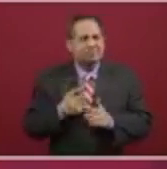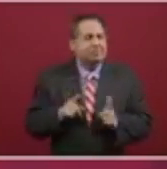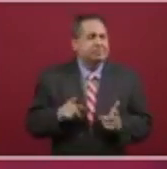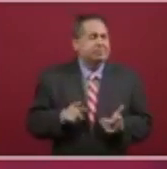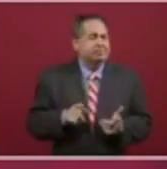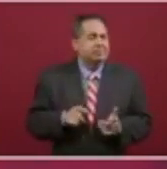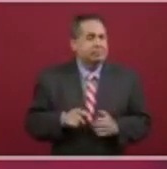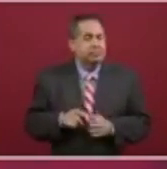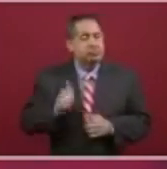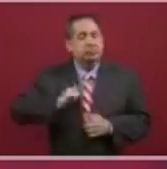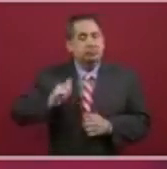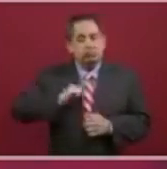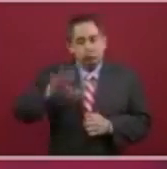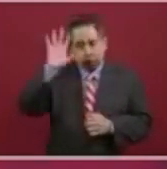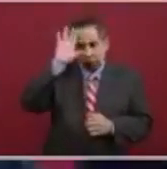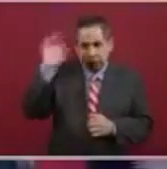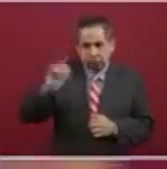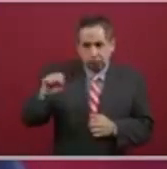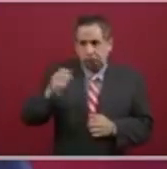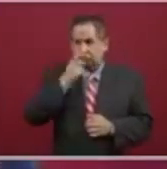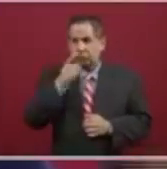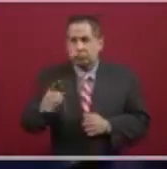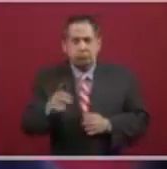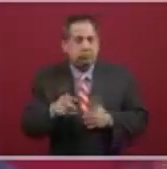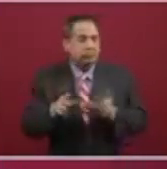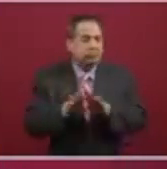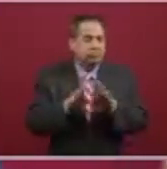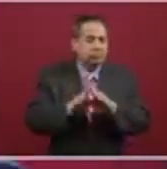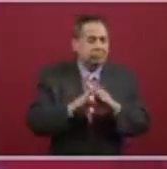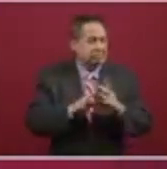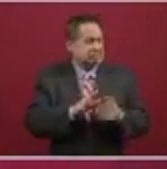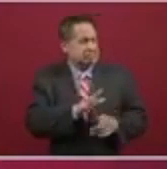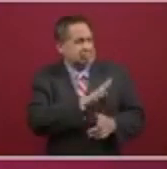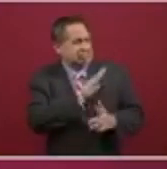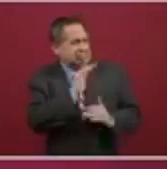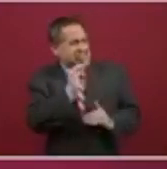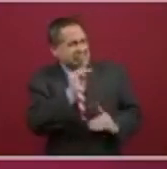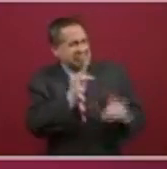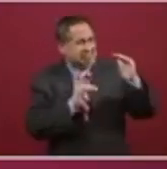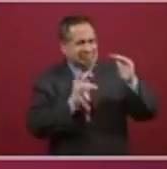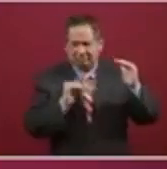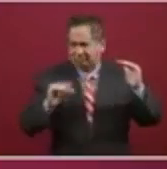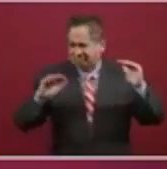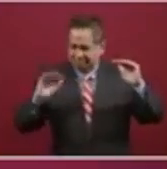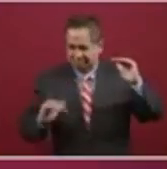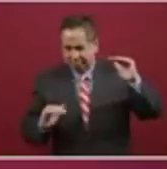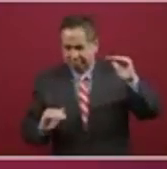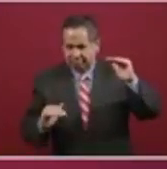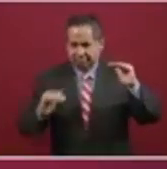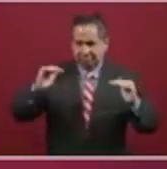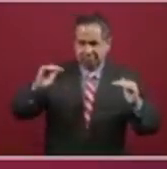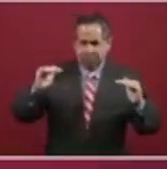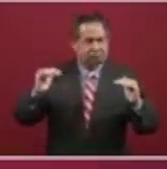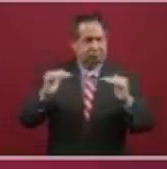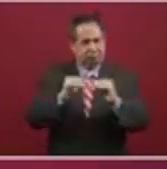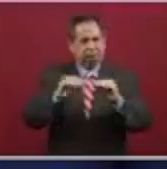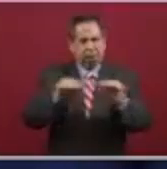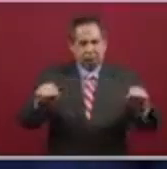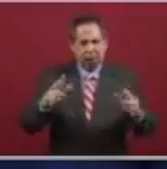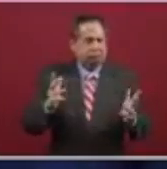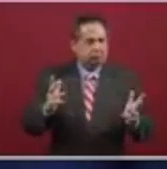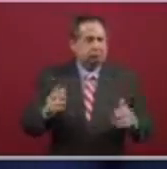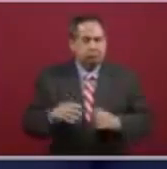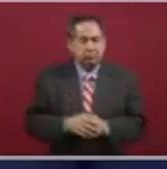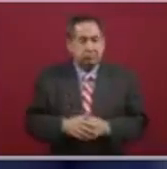Decía Morelos que se modere la indigencia y la opulencia, que haya igualdad. Y ahora resulta que